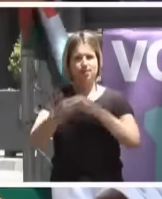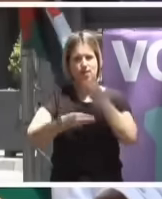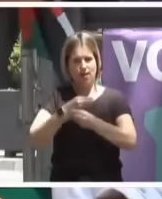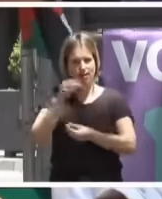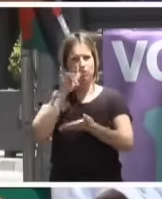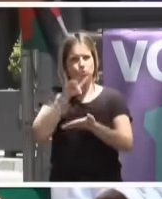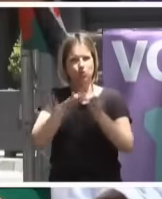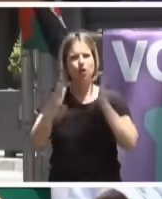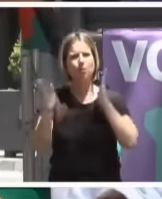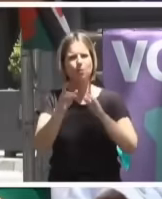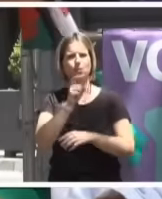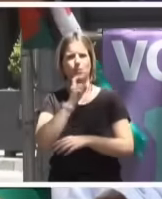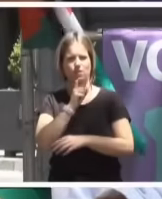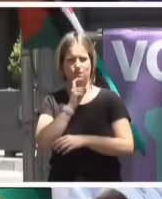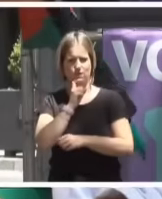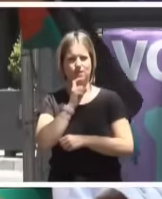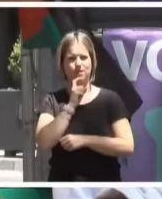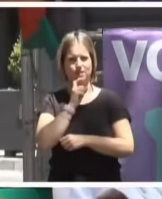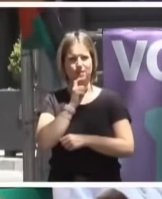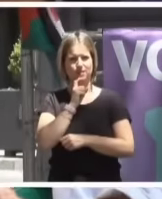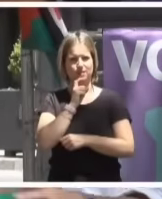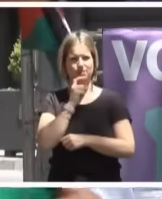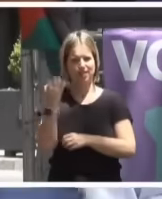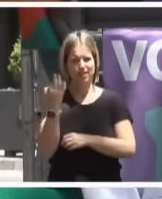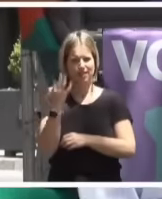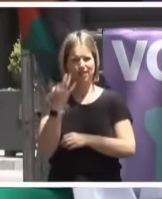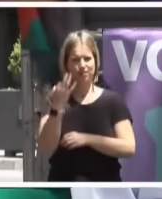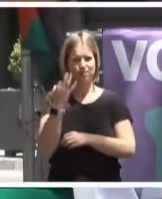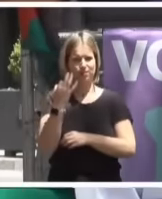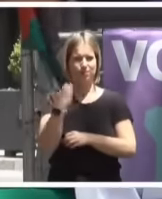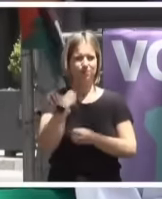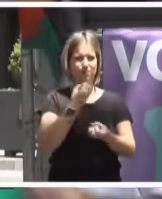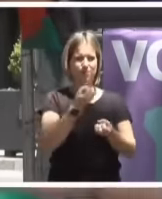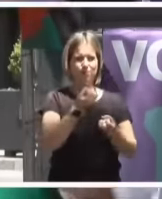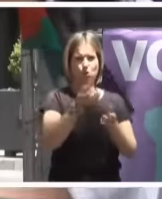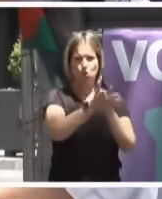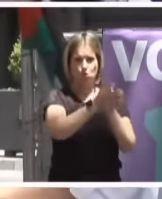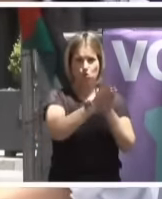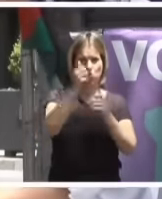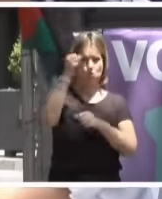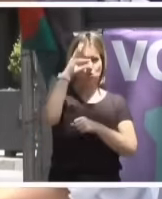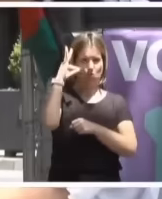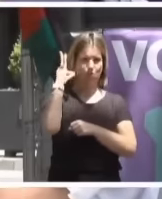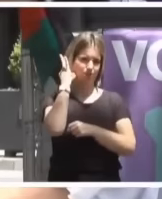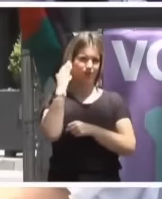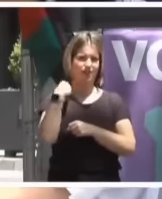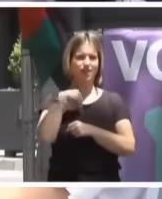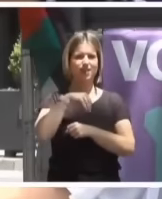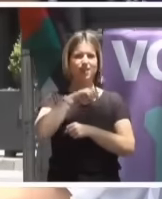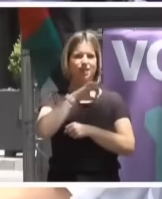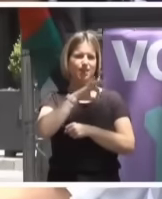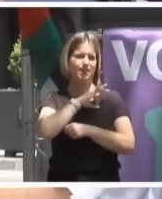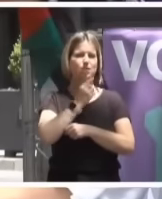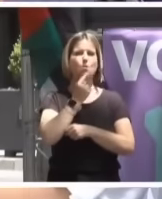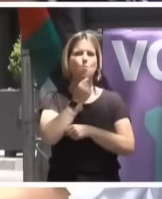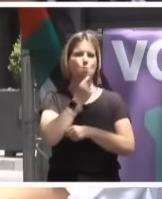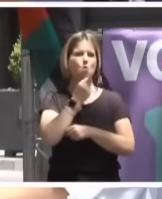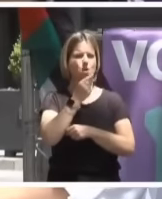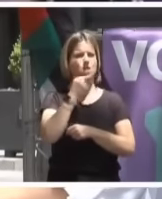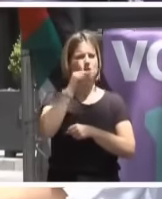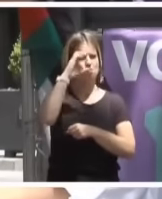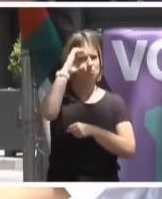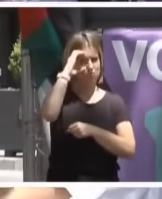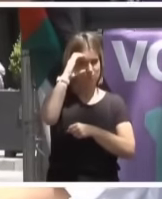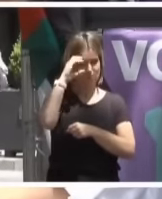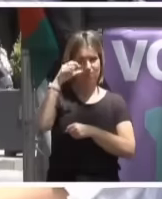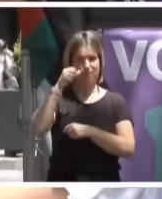los momentos difíciles. Escuchaba lo que me contaban los compañeros y las compañeras del señor Moreno Bonilla. El